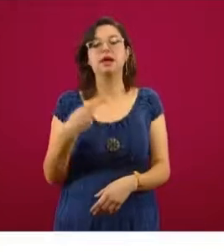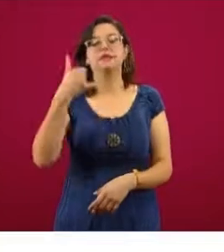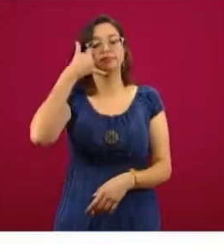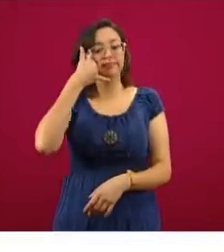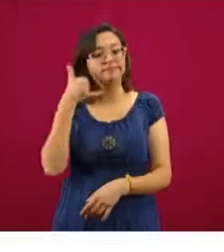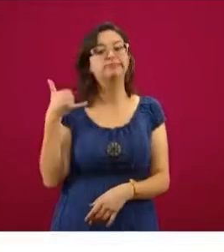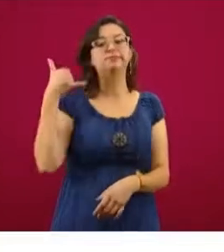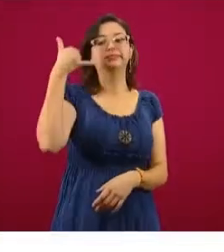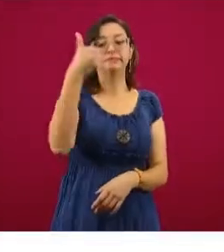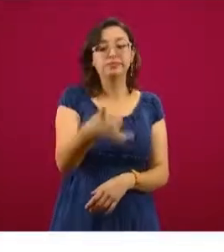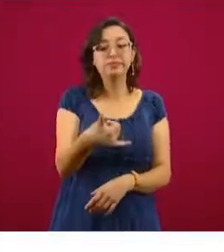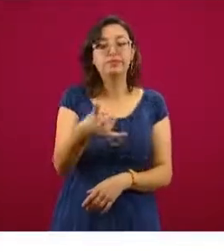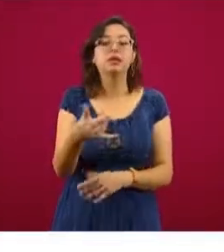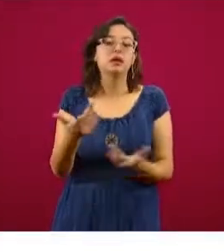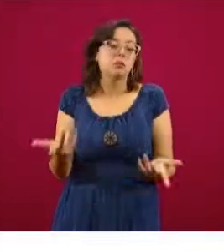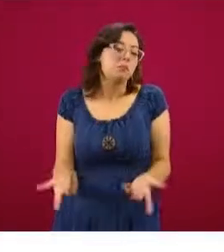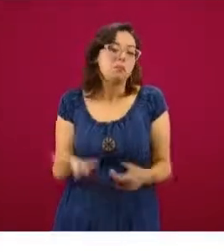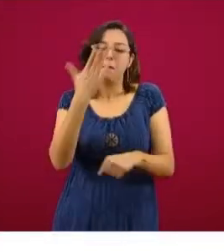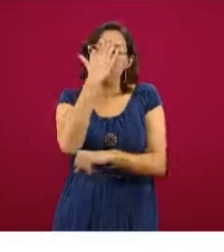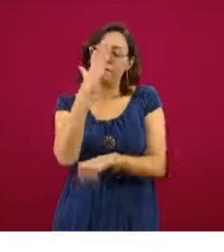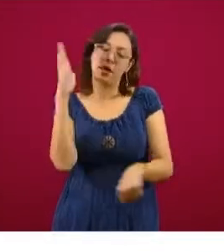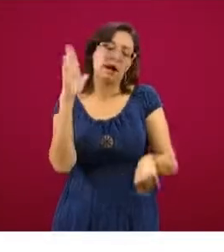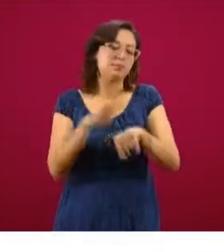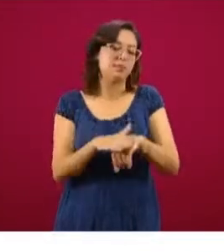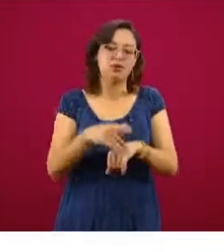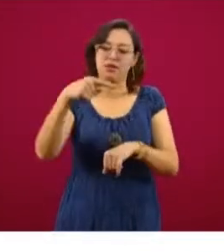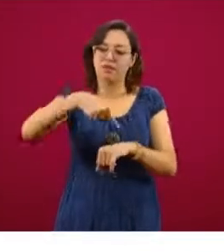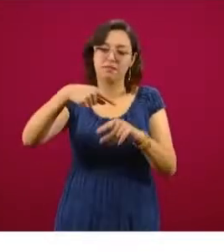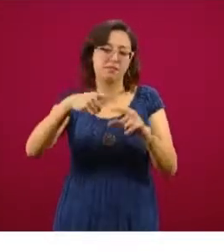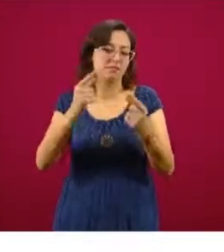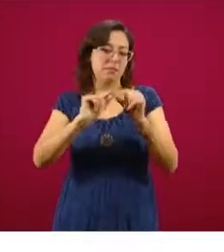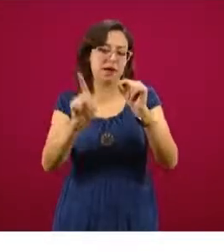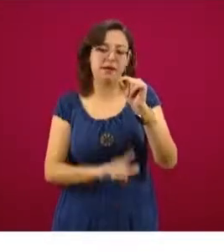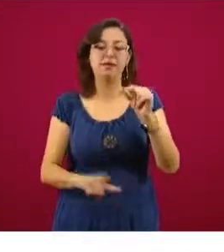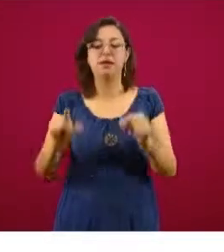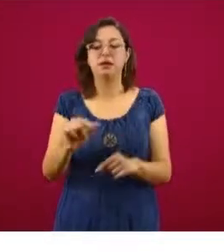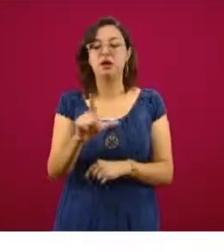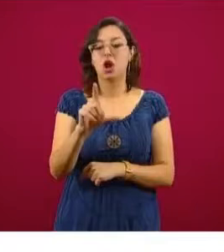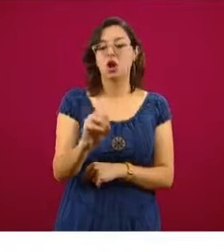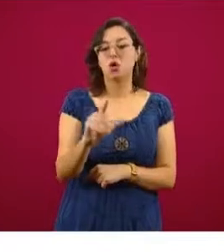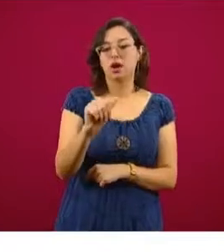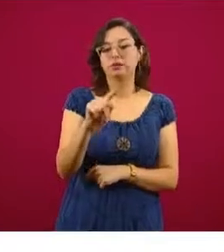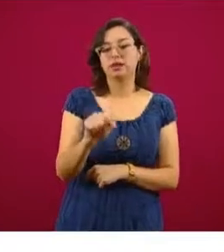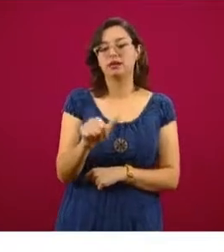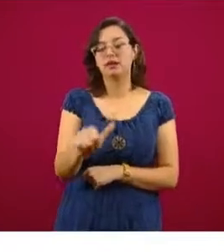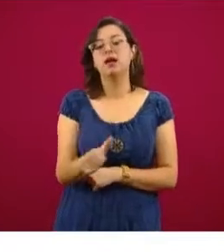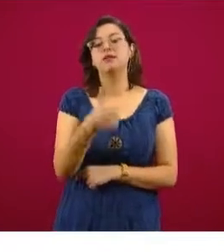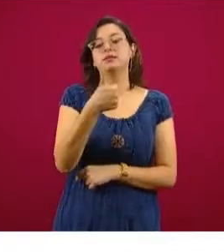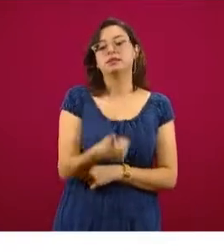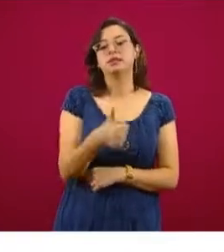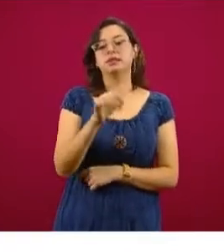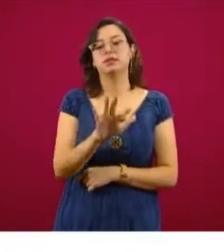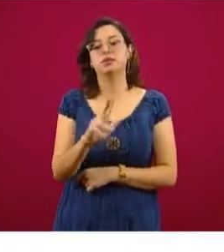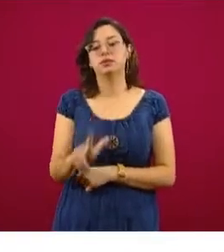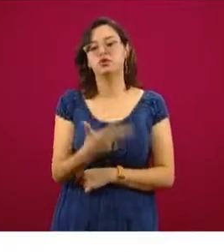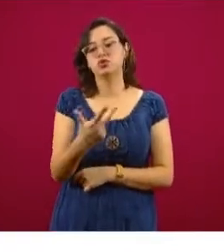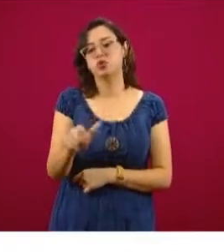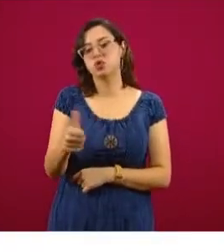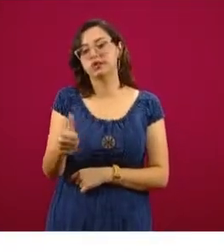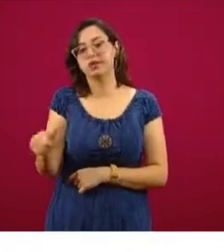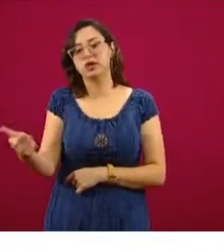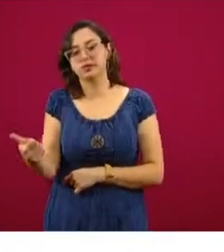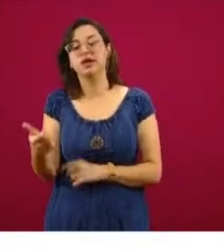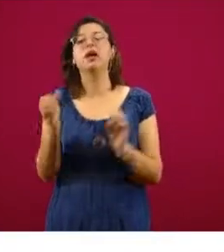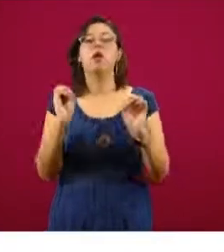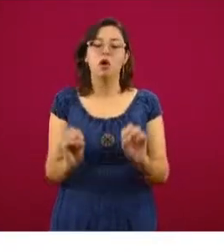los teléfonos quizá más conocidos de nuestro país. Locatel 658-1111 y el